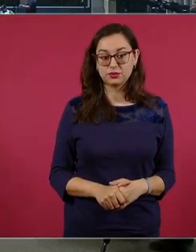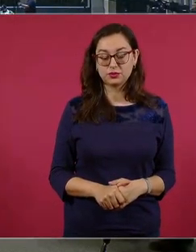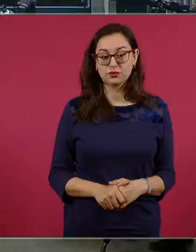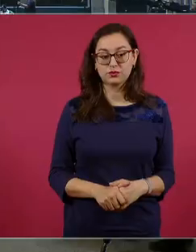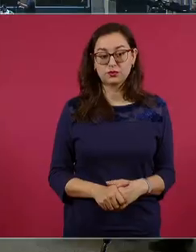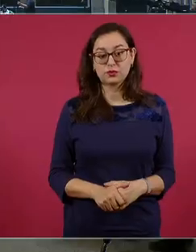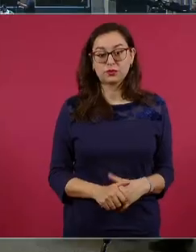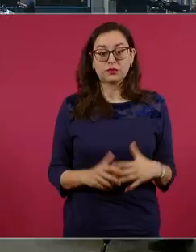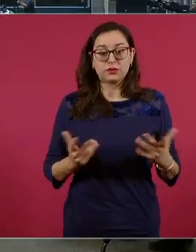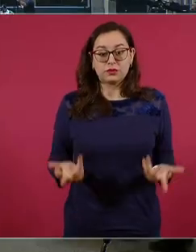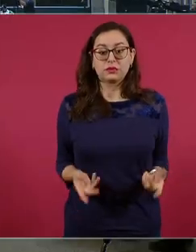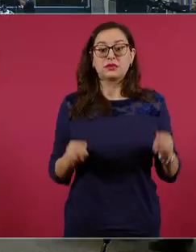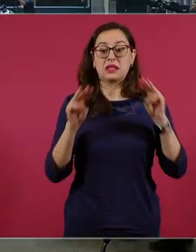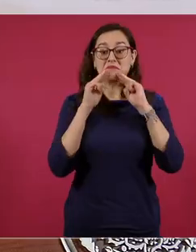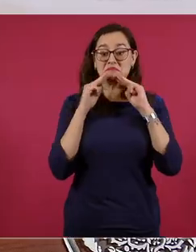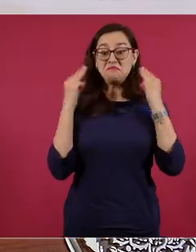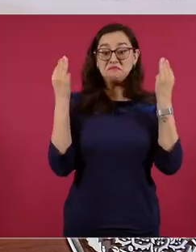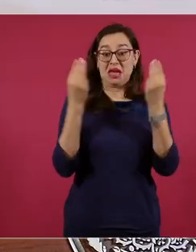jefes de bandas